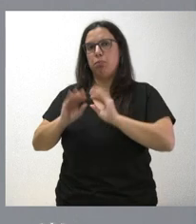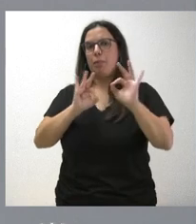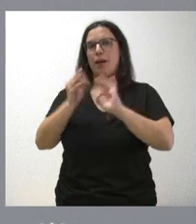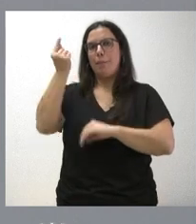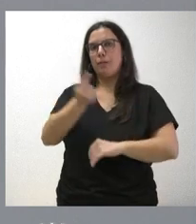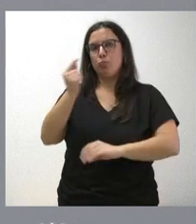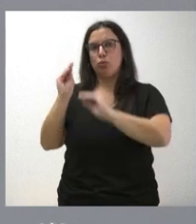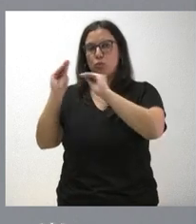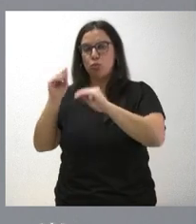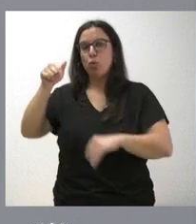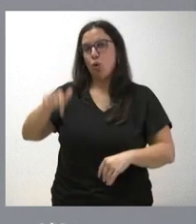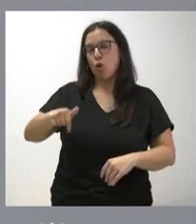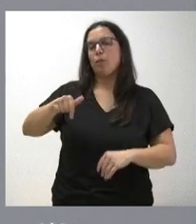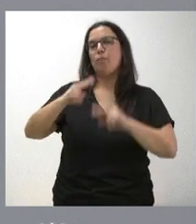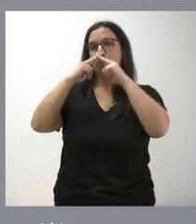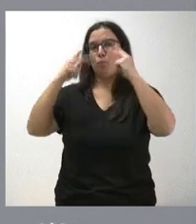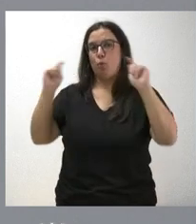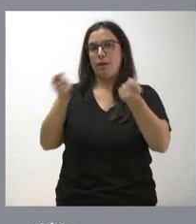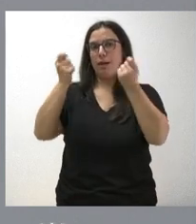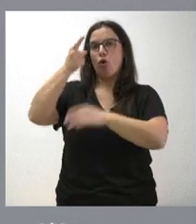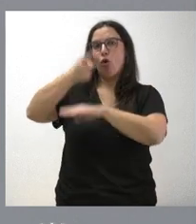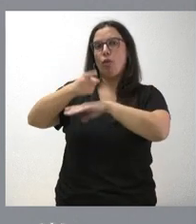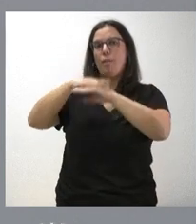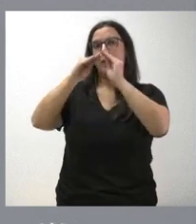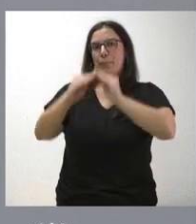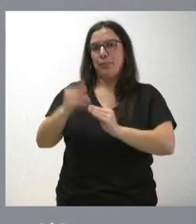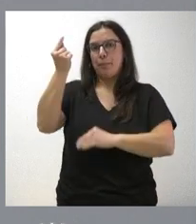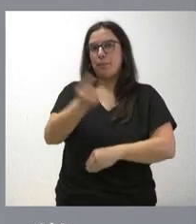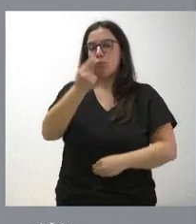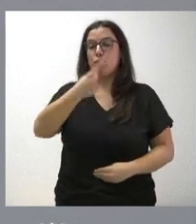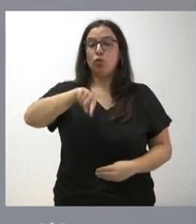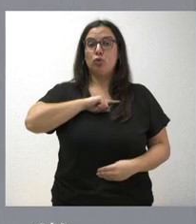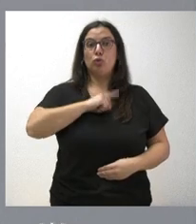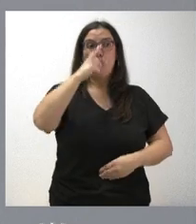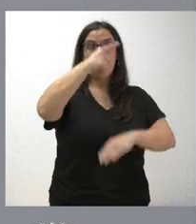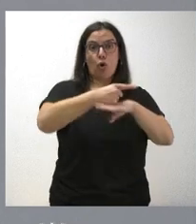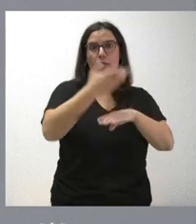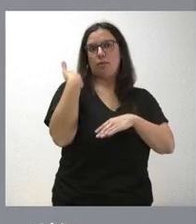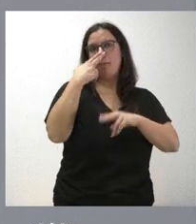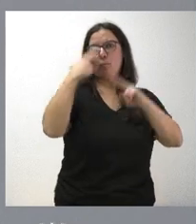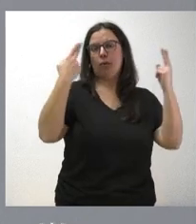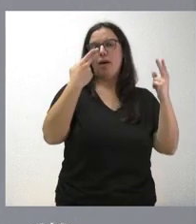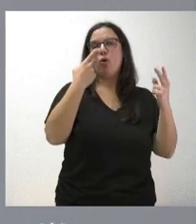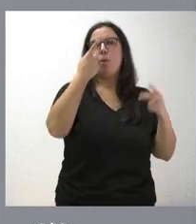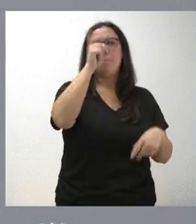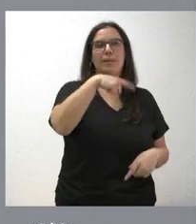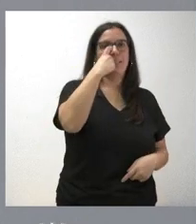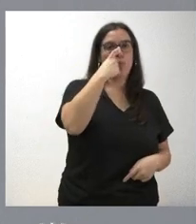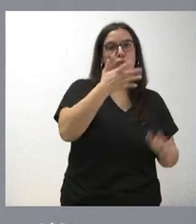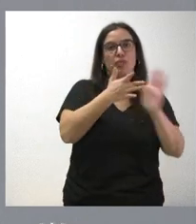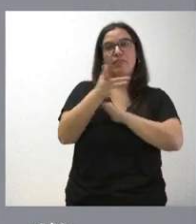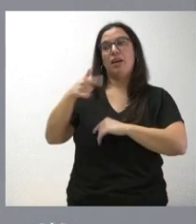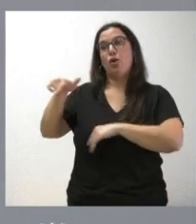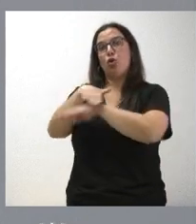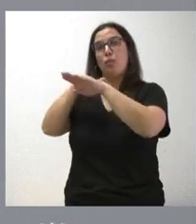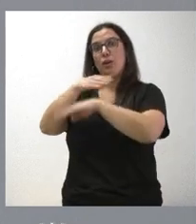la orden de elaboración de los presupuestos nosotros la publicamos esta orden en castillano en el mes de junio por tanto lo que hace el gobierno de España